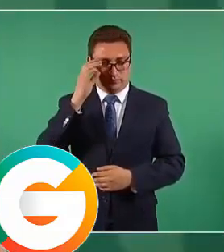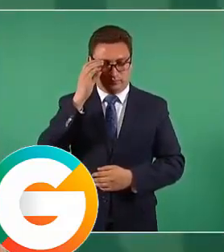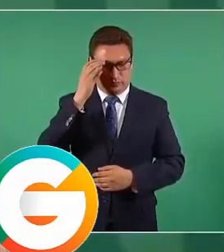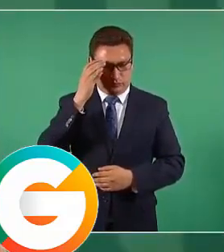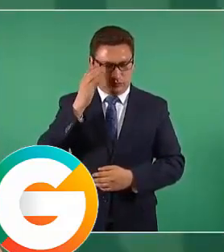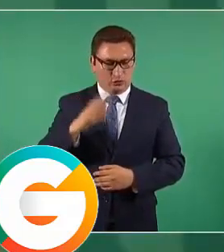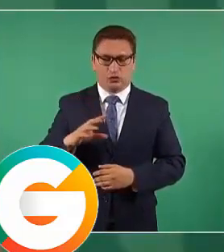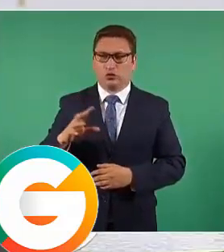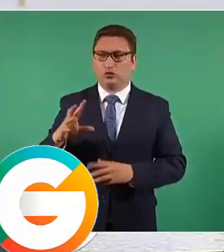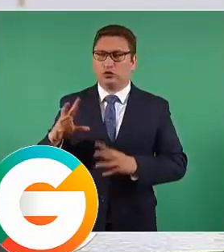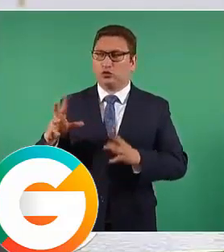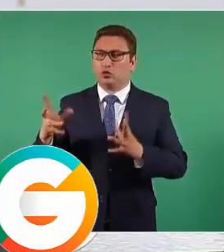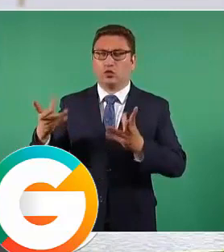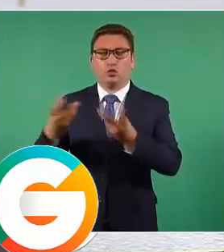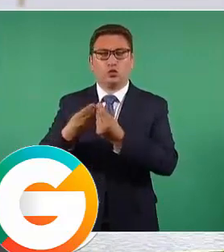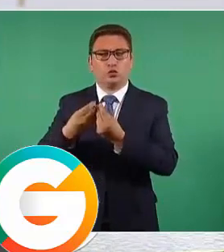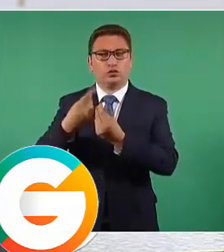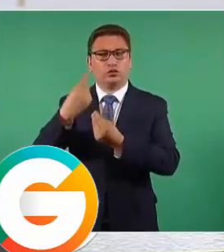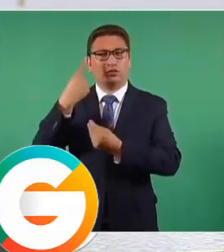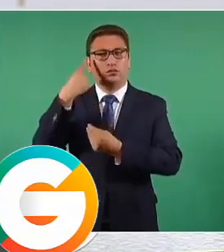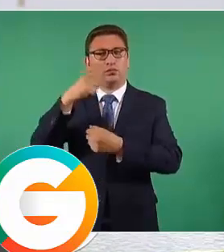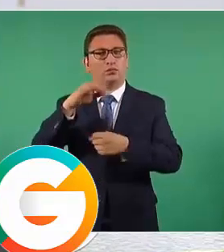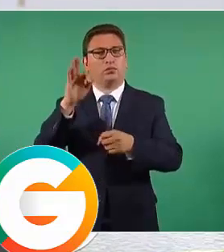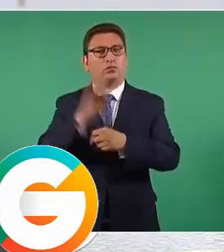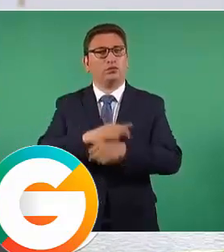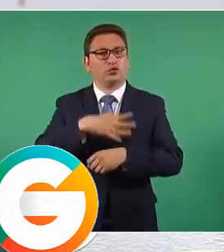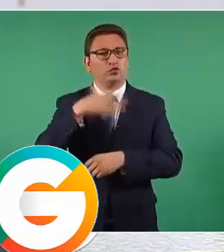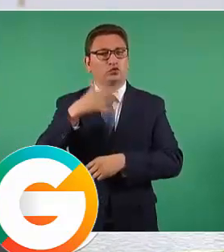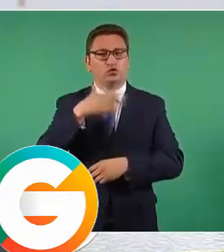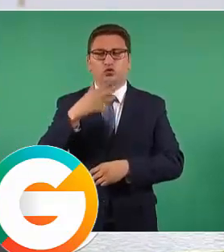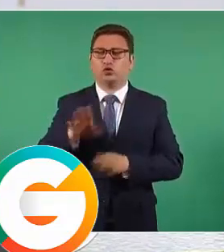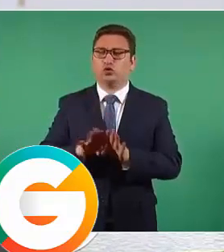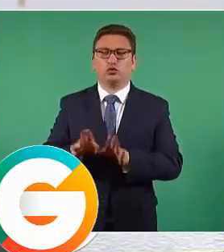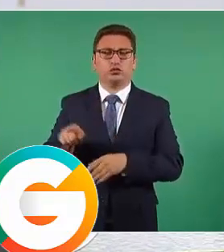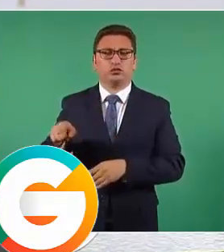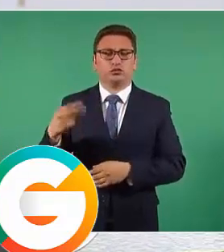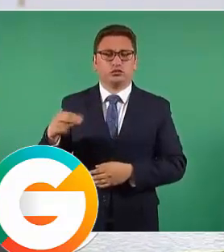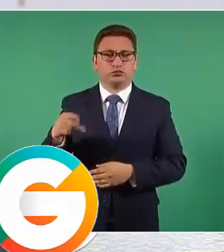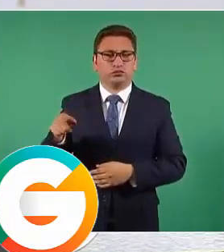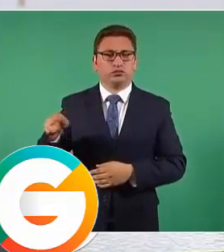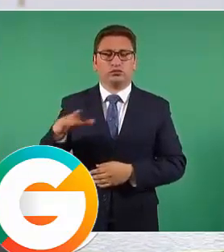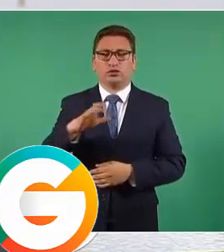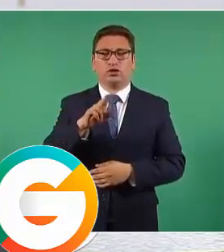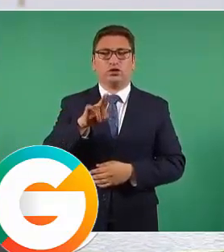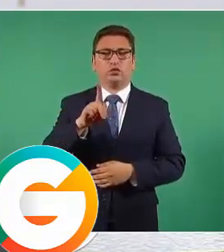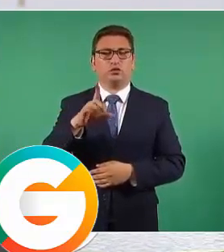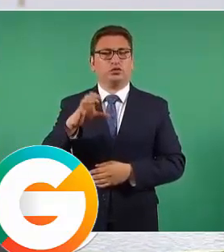Unidos en Favor de la Corrupción, ¿cómo se llama? Los de Claudio,